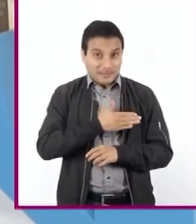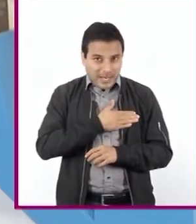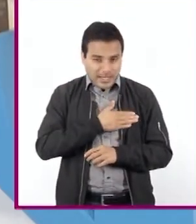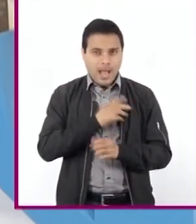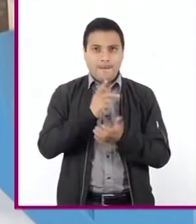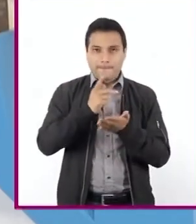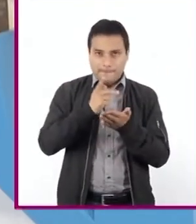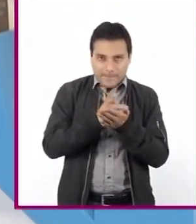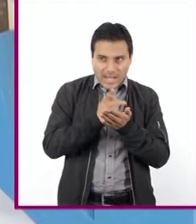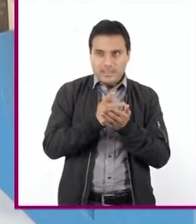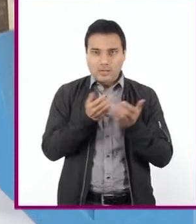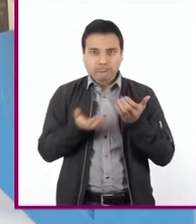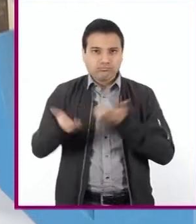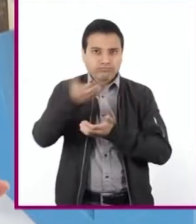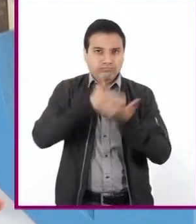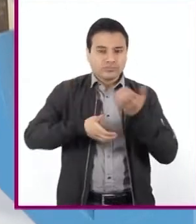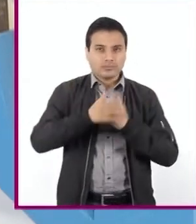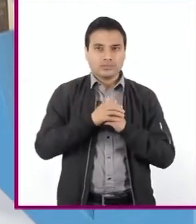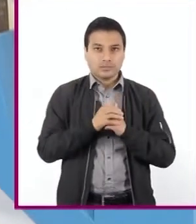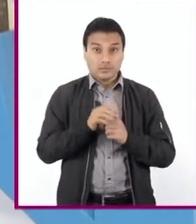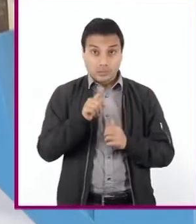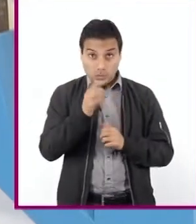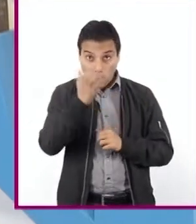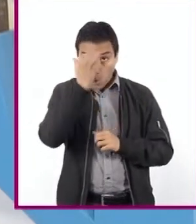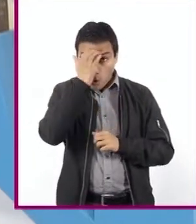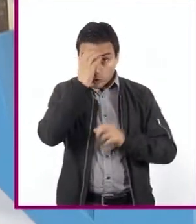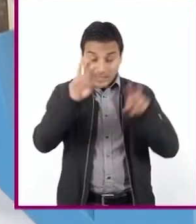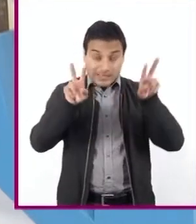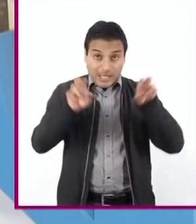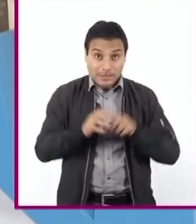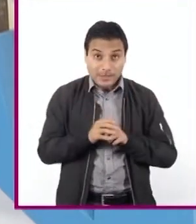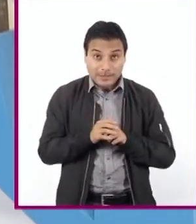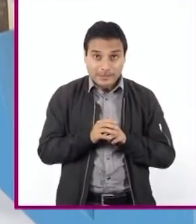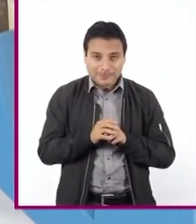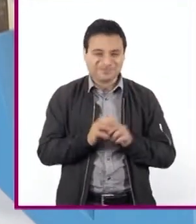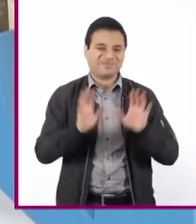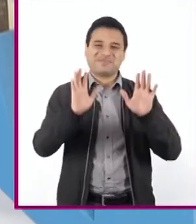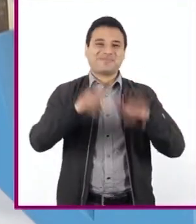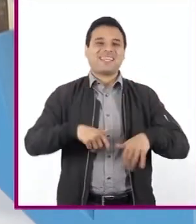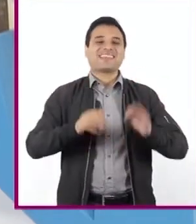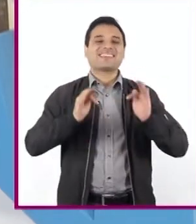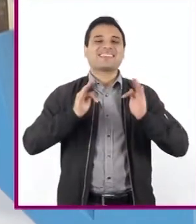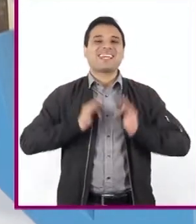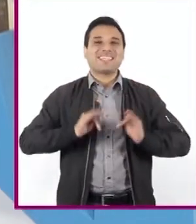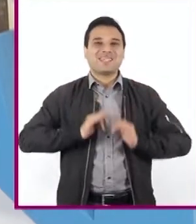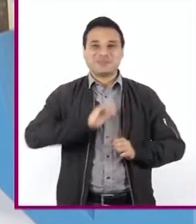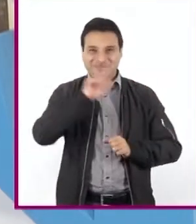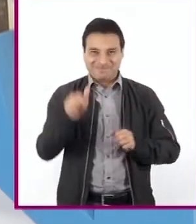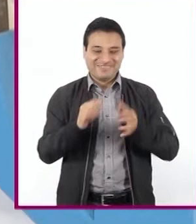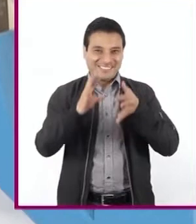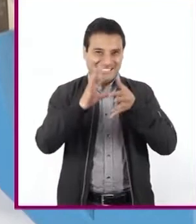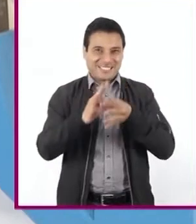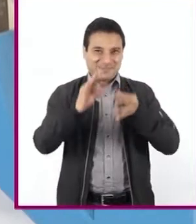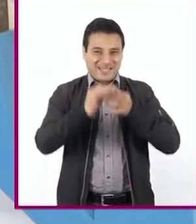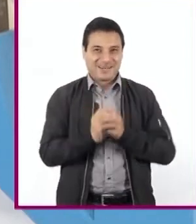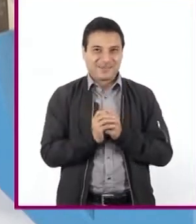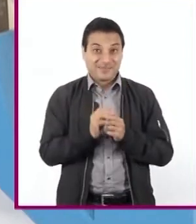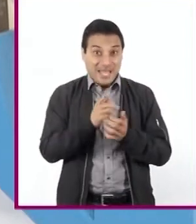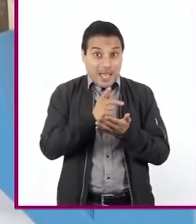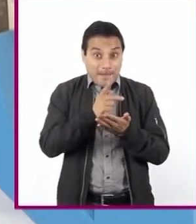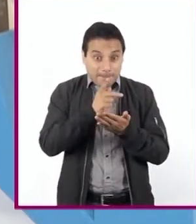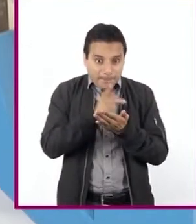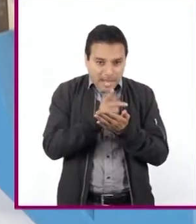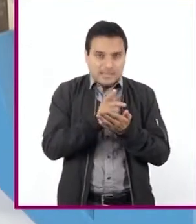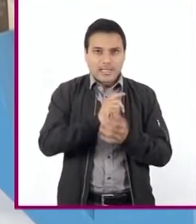su importancia? Si no, no se preocupen porque más adelante lo explicaremos. El tema de la plata y el comercio es